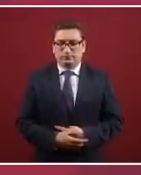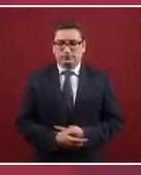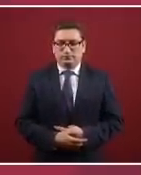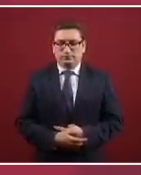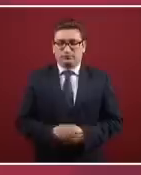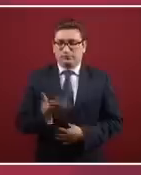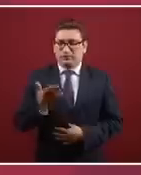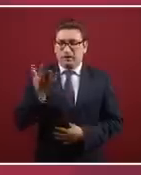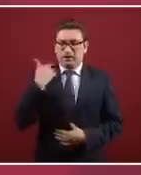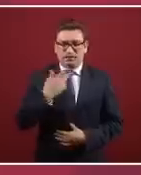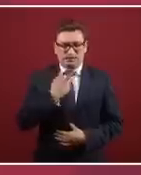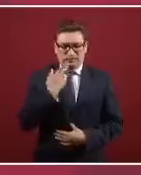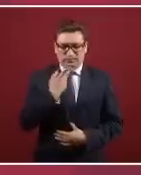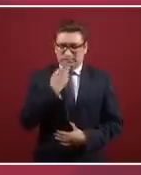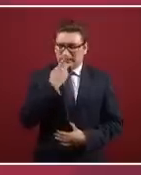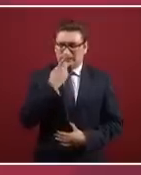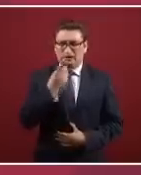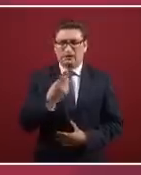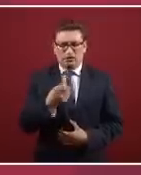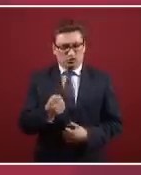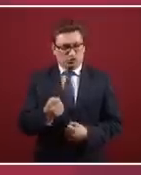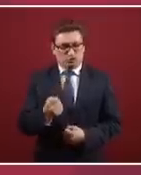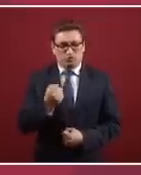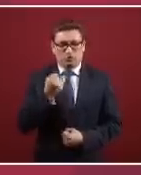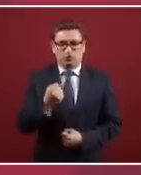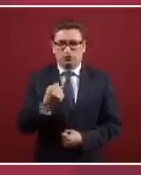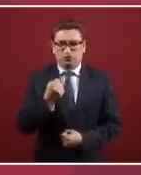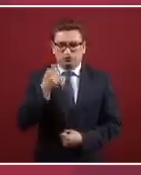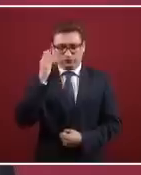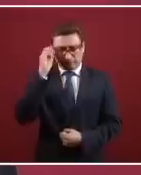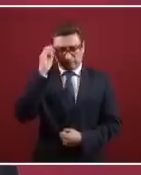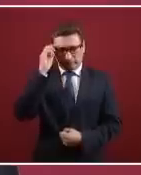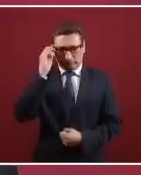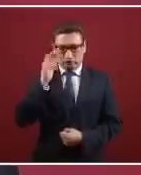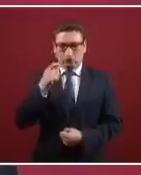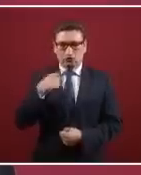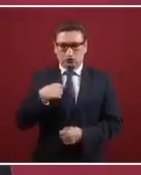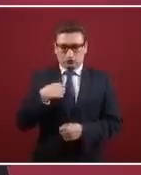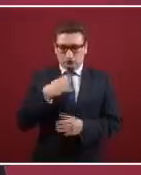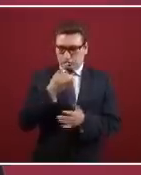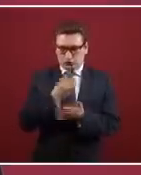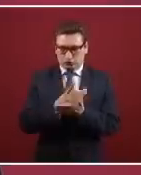muy fuerte, que nada más la repito